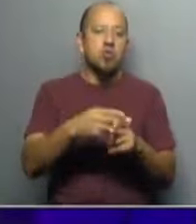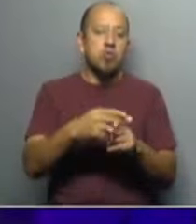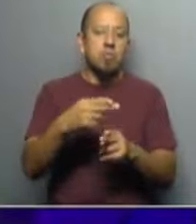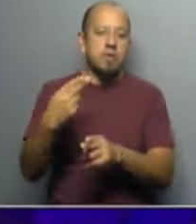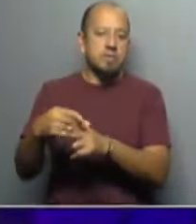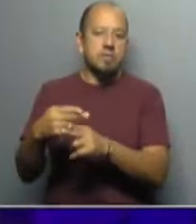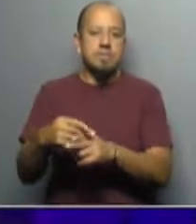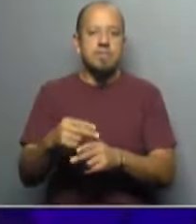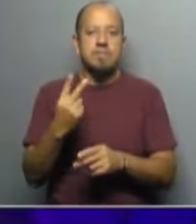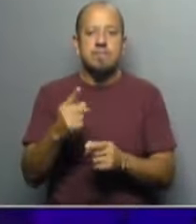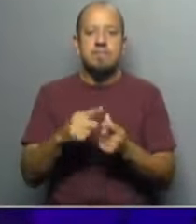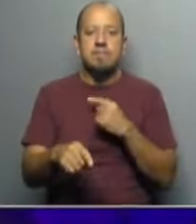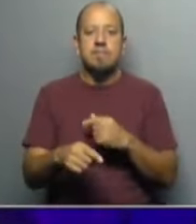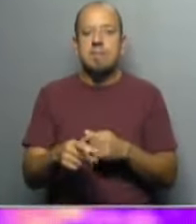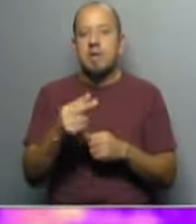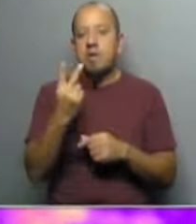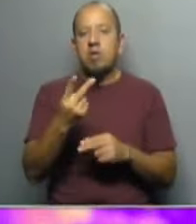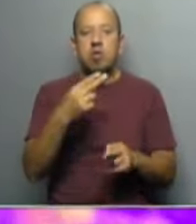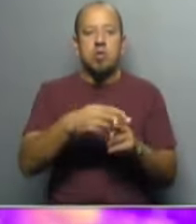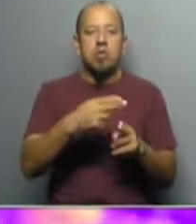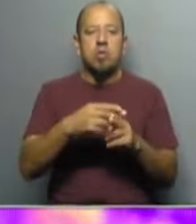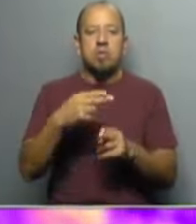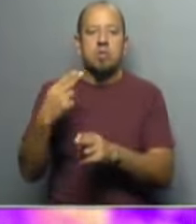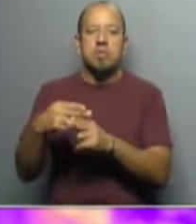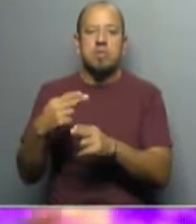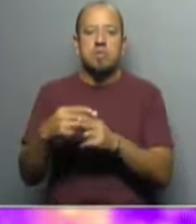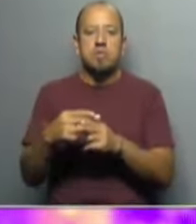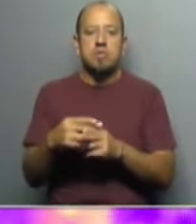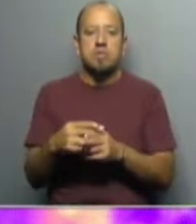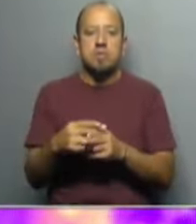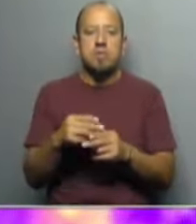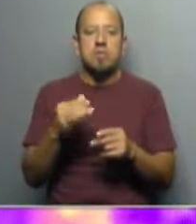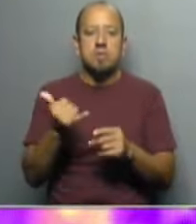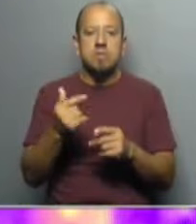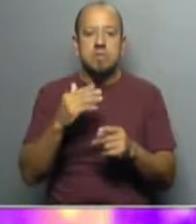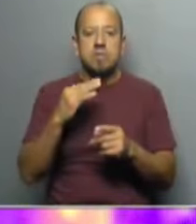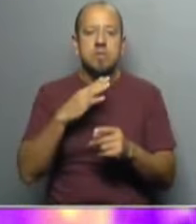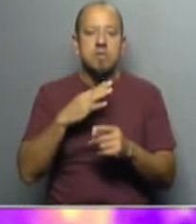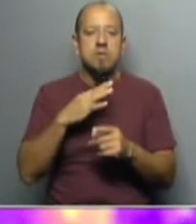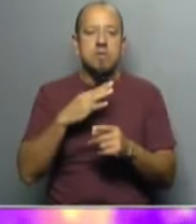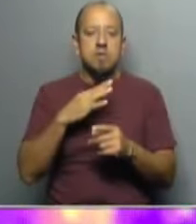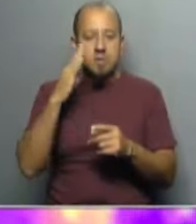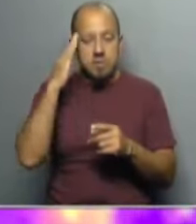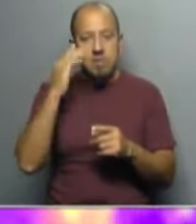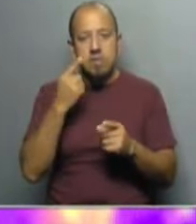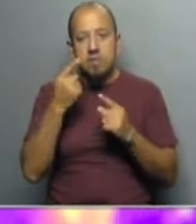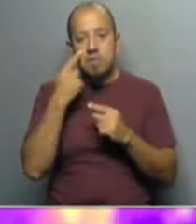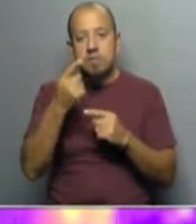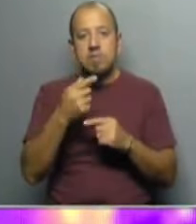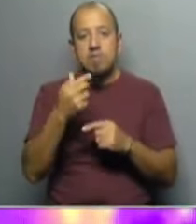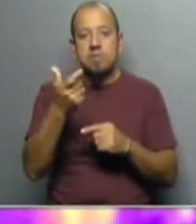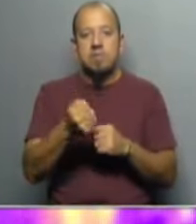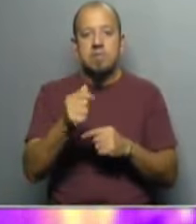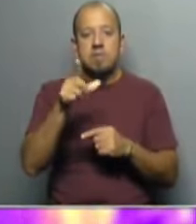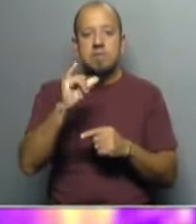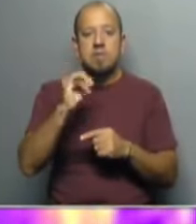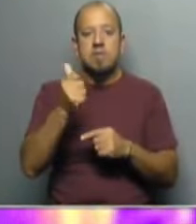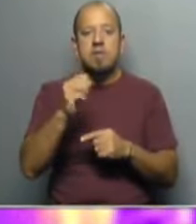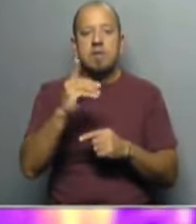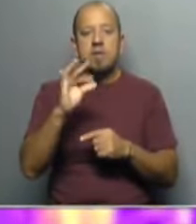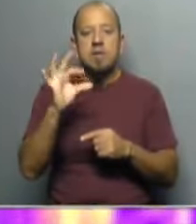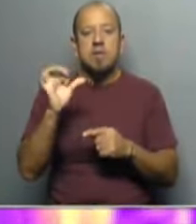Valle. Le quedaron los dos nombres. Sí. Ya es común. Yo también lo conocía como Parque de los Aliados. Bien. Pero